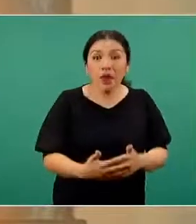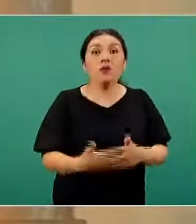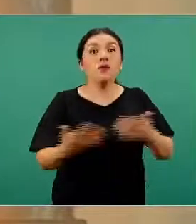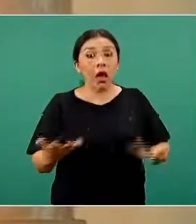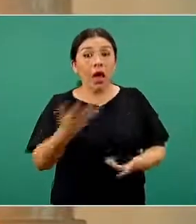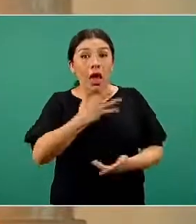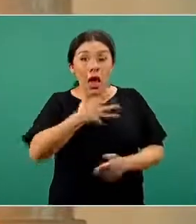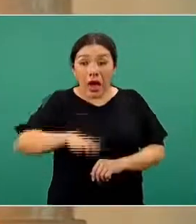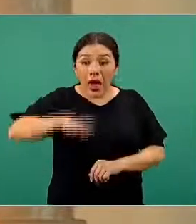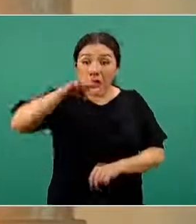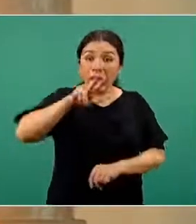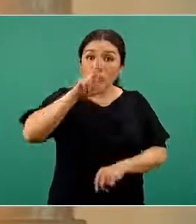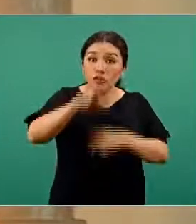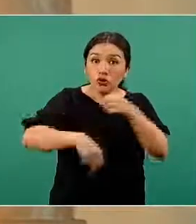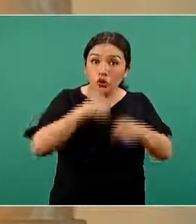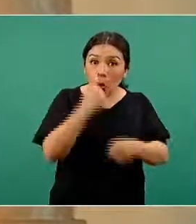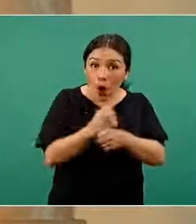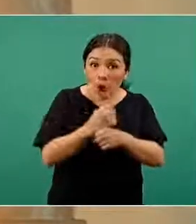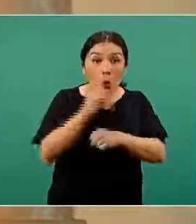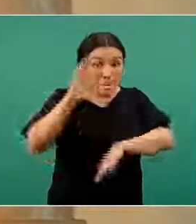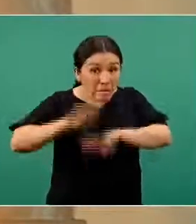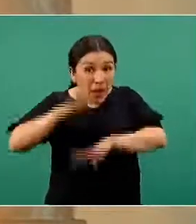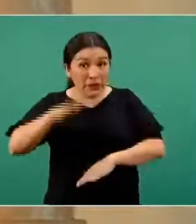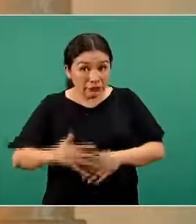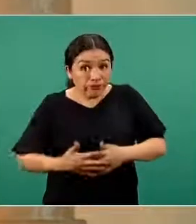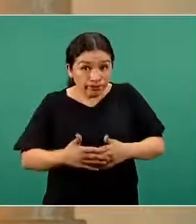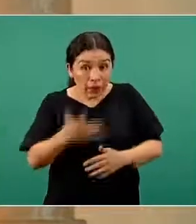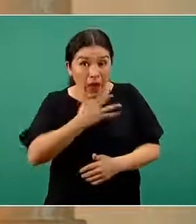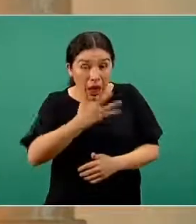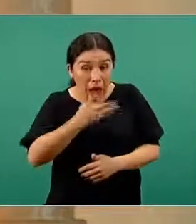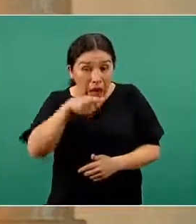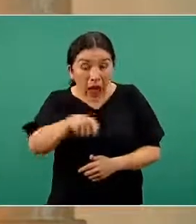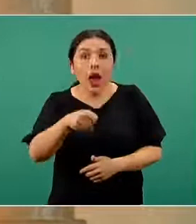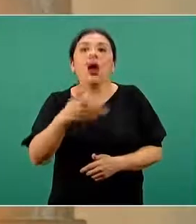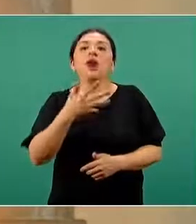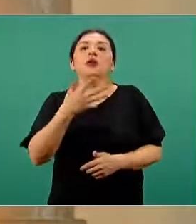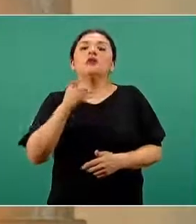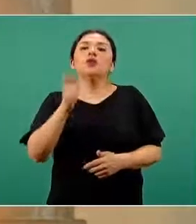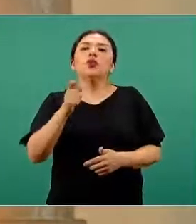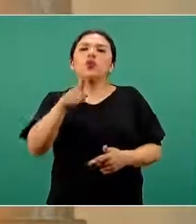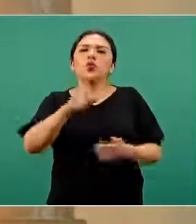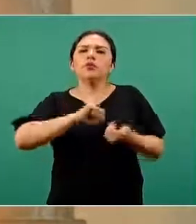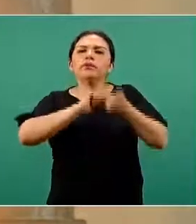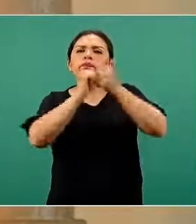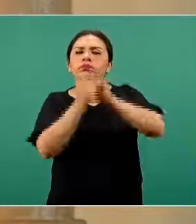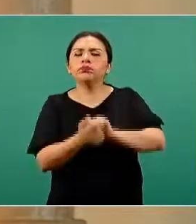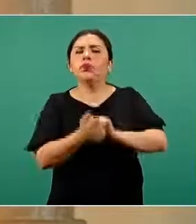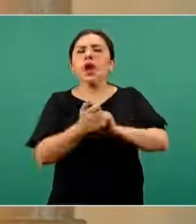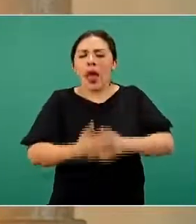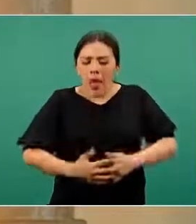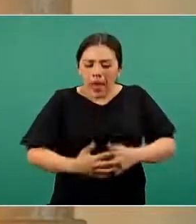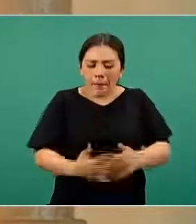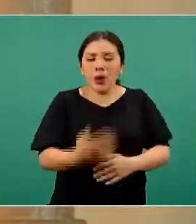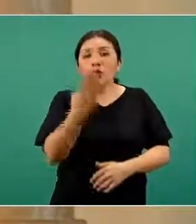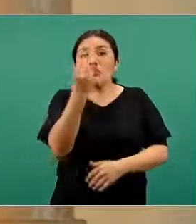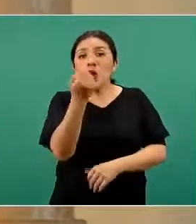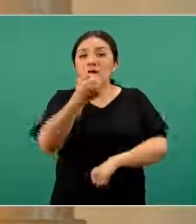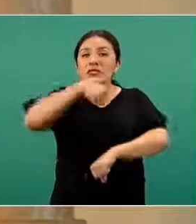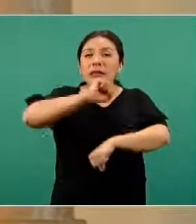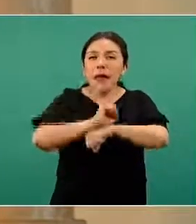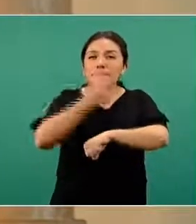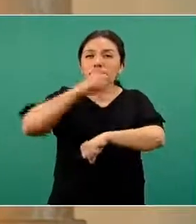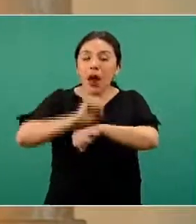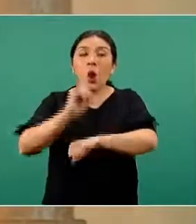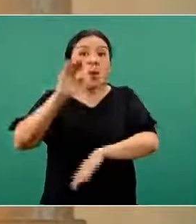tienen 18 años de edad o más y que cursan con un embarazo de 9 semanas o más,